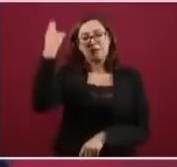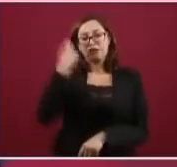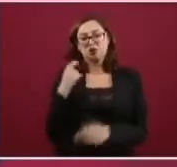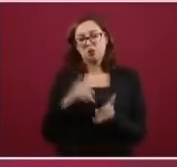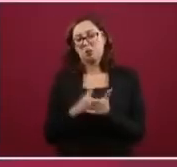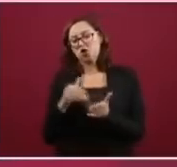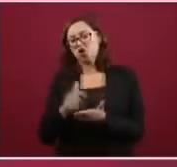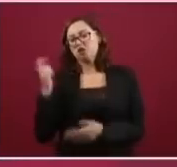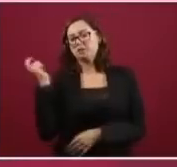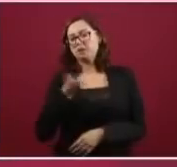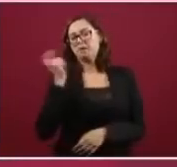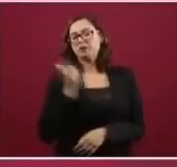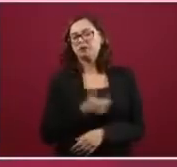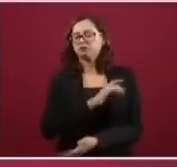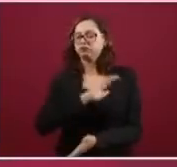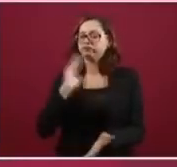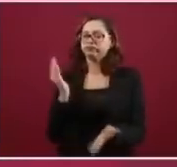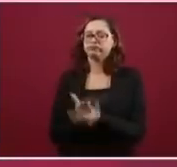ya